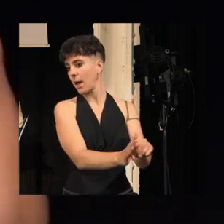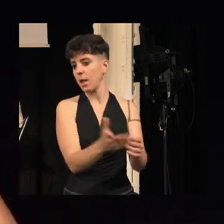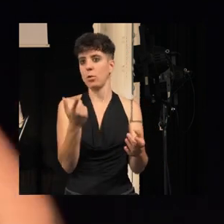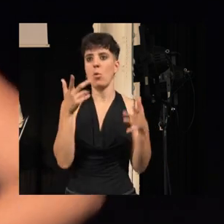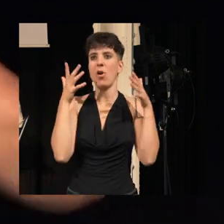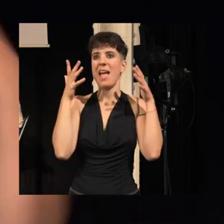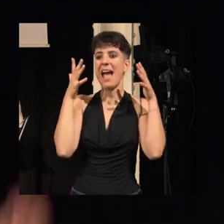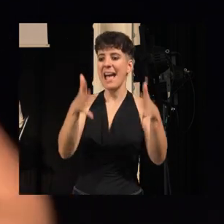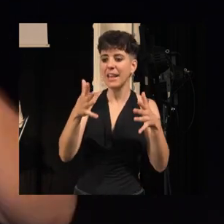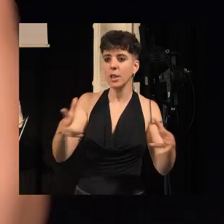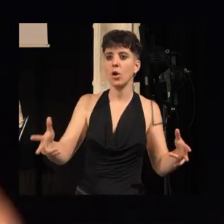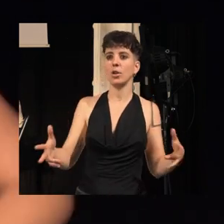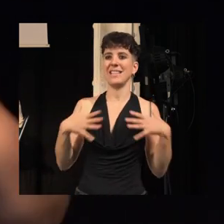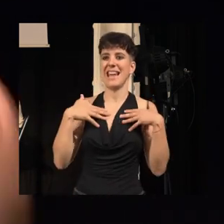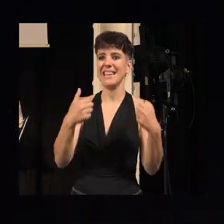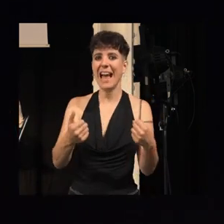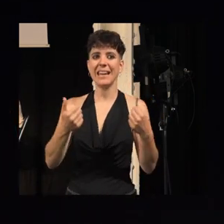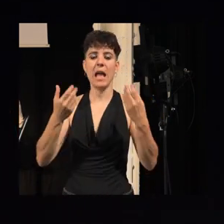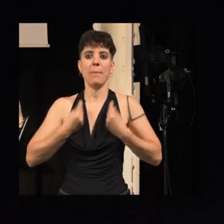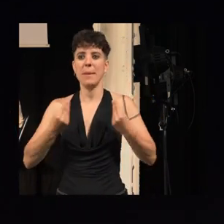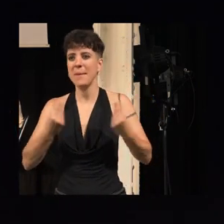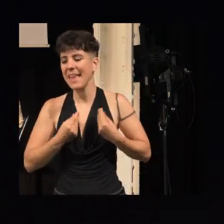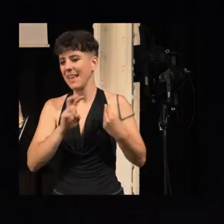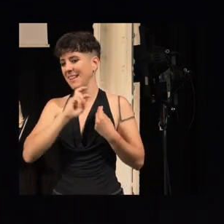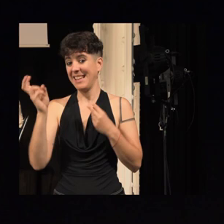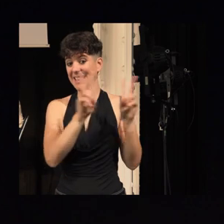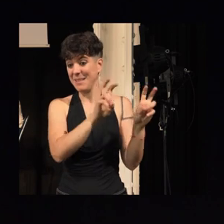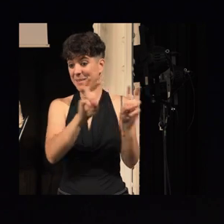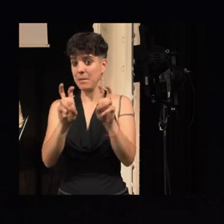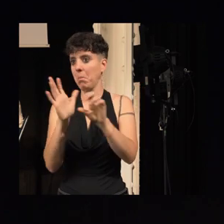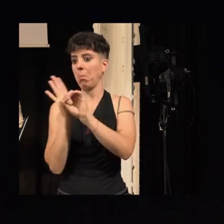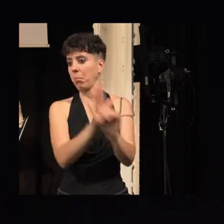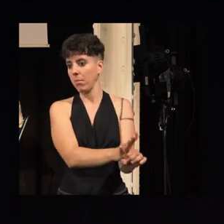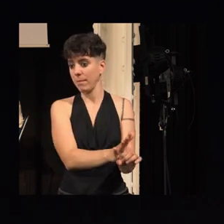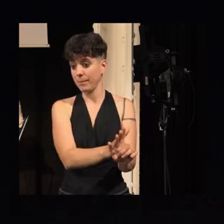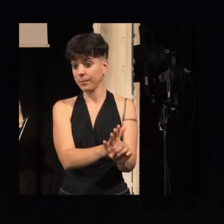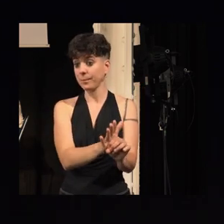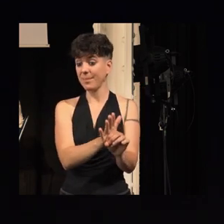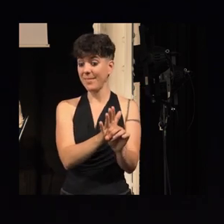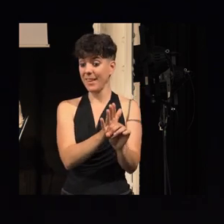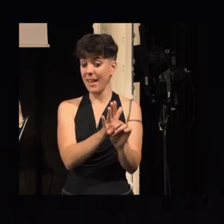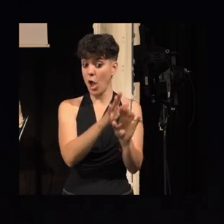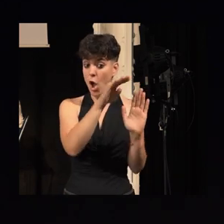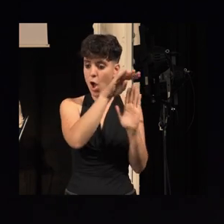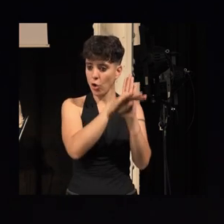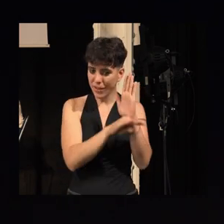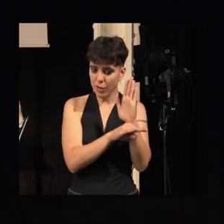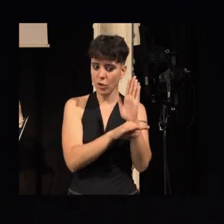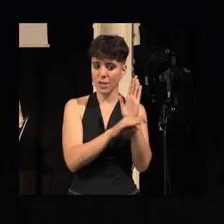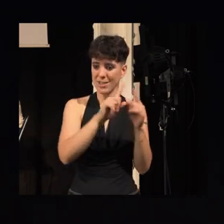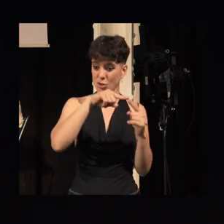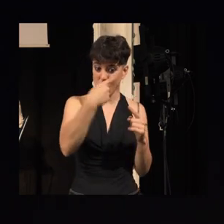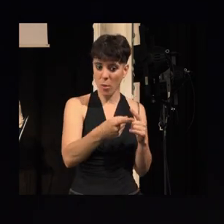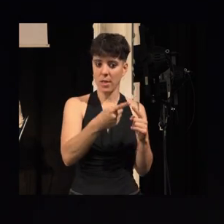el empleo, la vivienda, los papeles, el refugio. Las condiciones que han creado y siguen reproduciendo profundas desigualdades